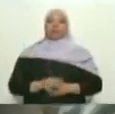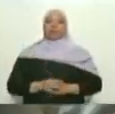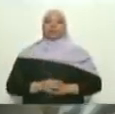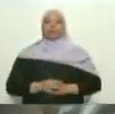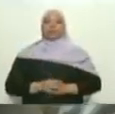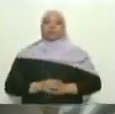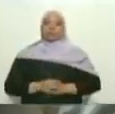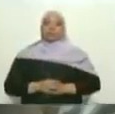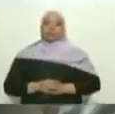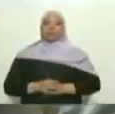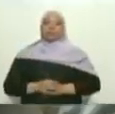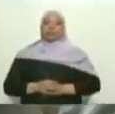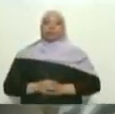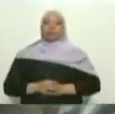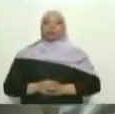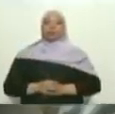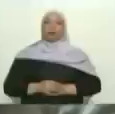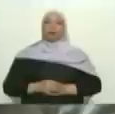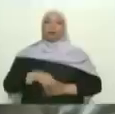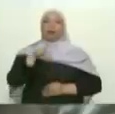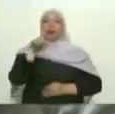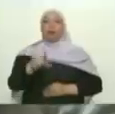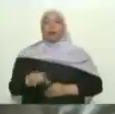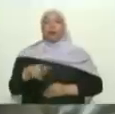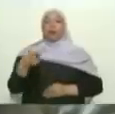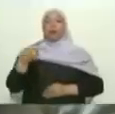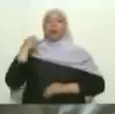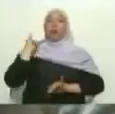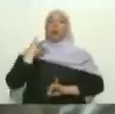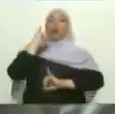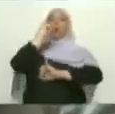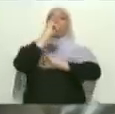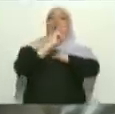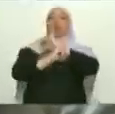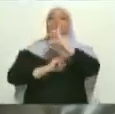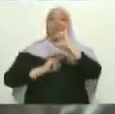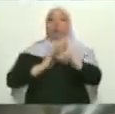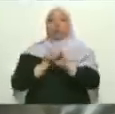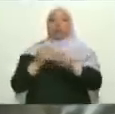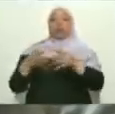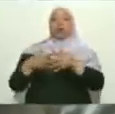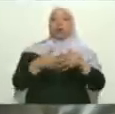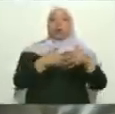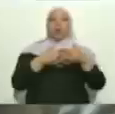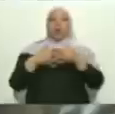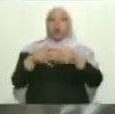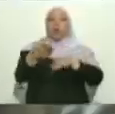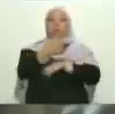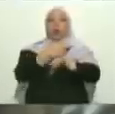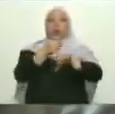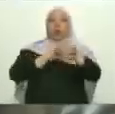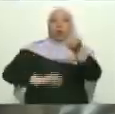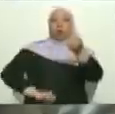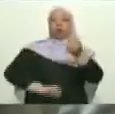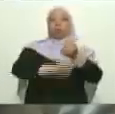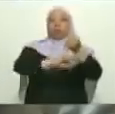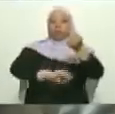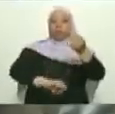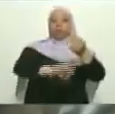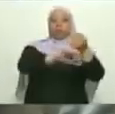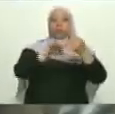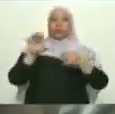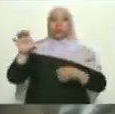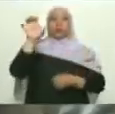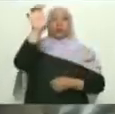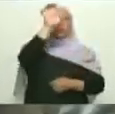no solamente el lobby internacional que les dio el imperio estadounidense para